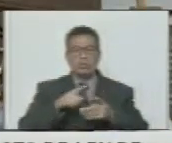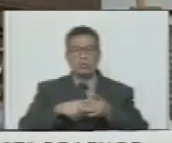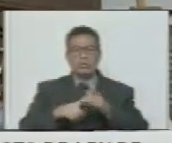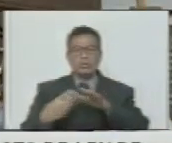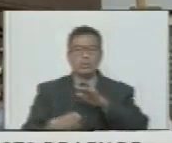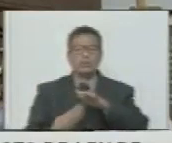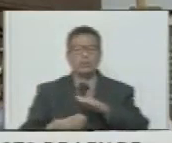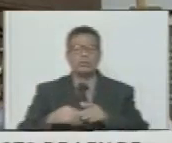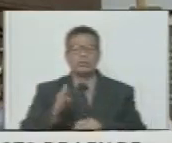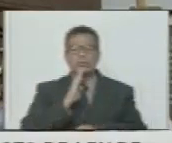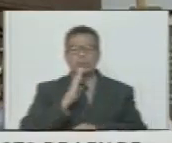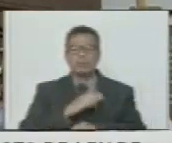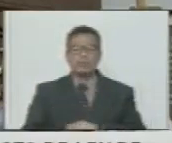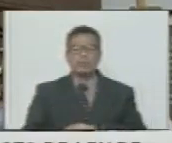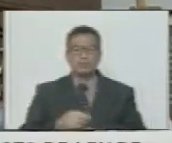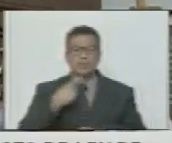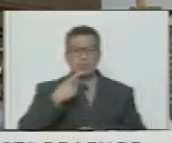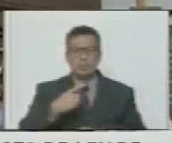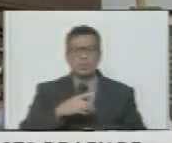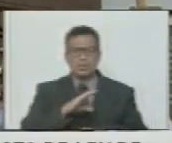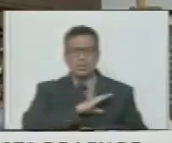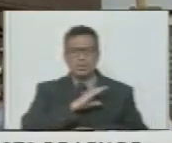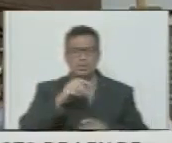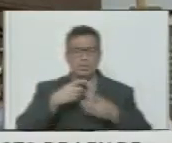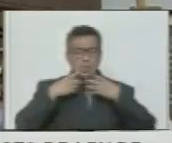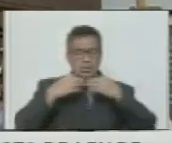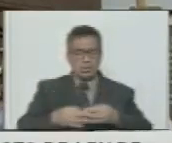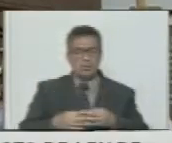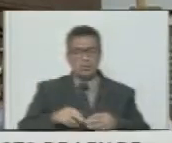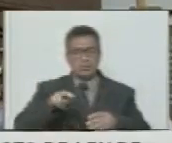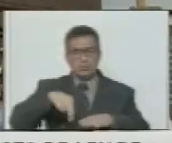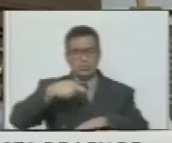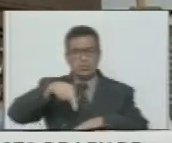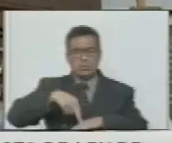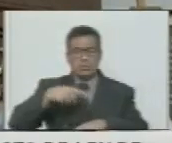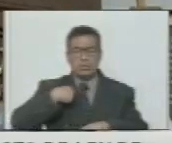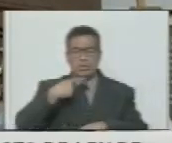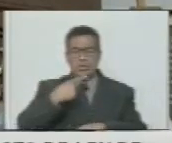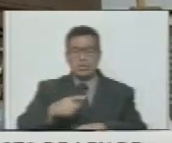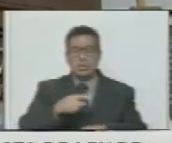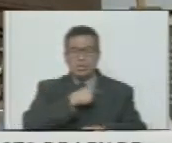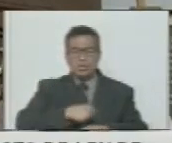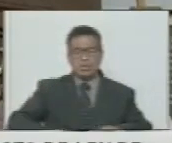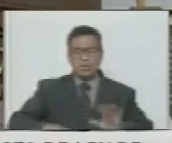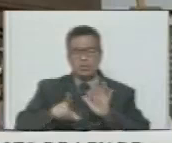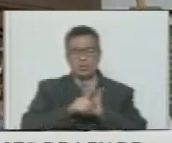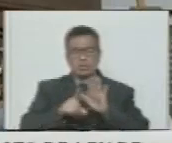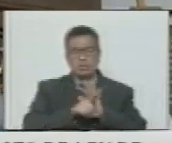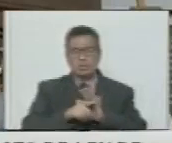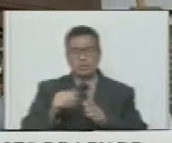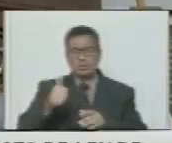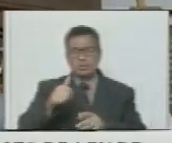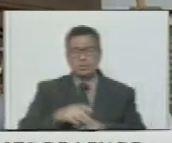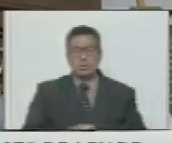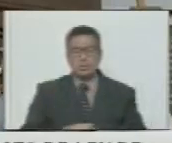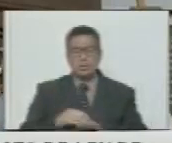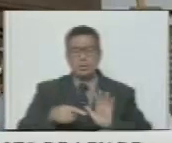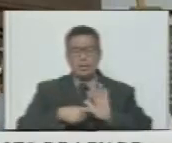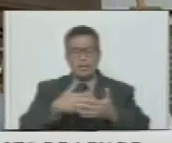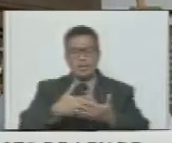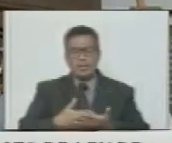que regula la materia bancaria. 9. Constituir la garantía a la nación exigida por la presente ley.